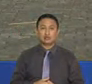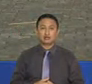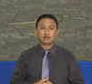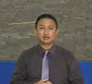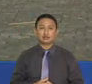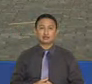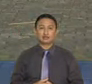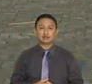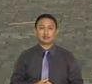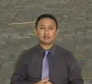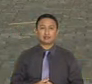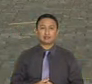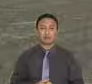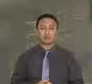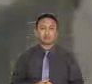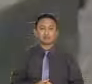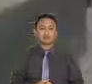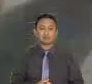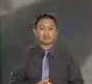siguiente nota